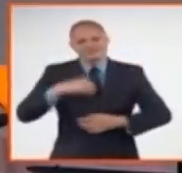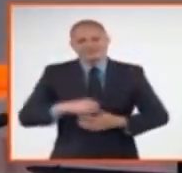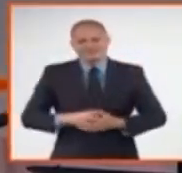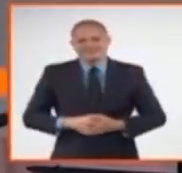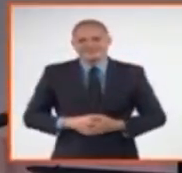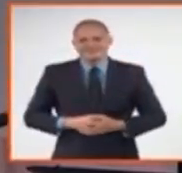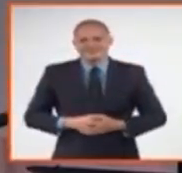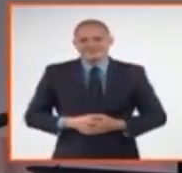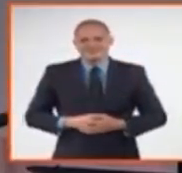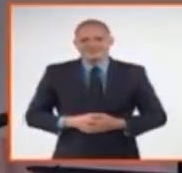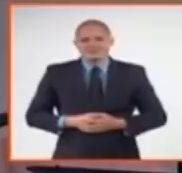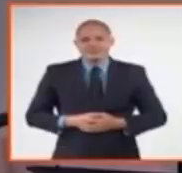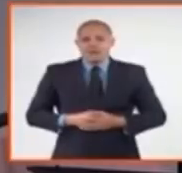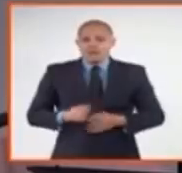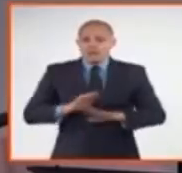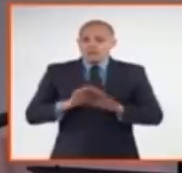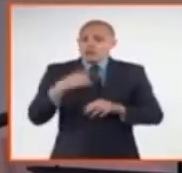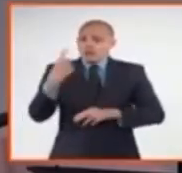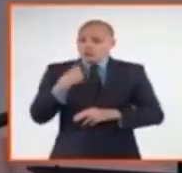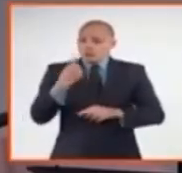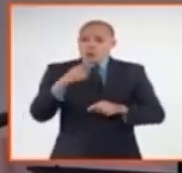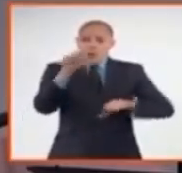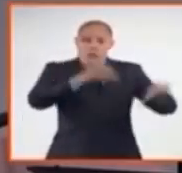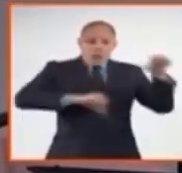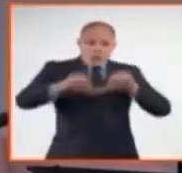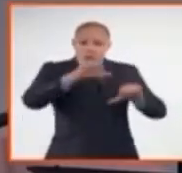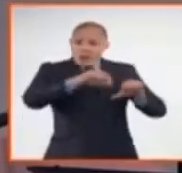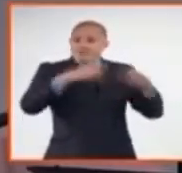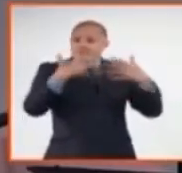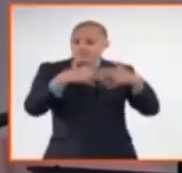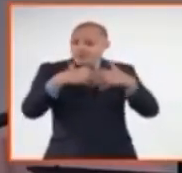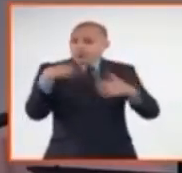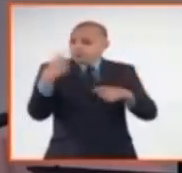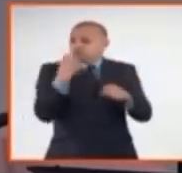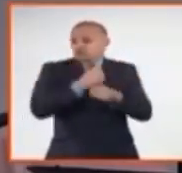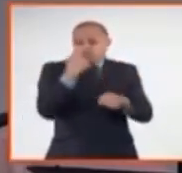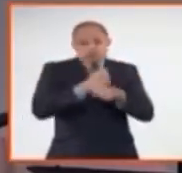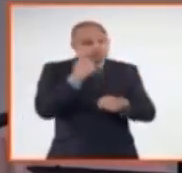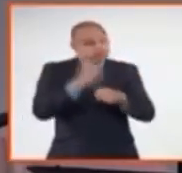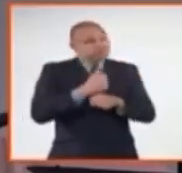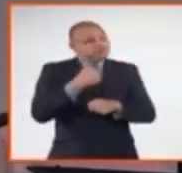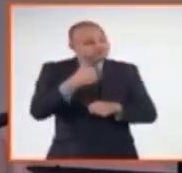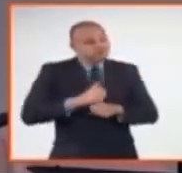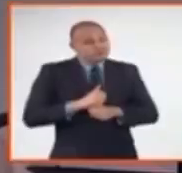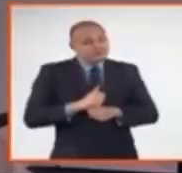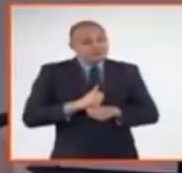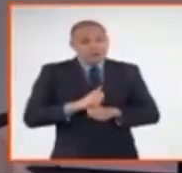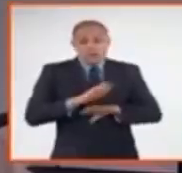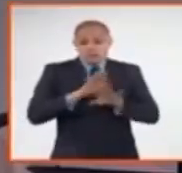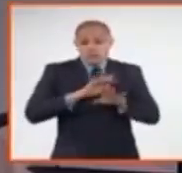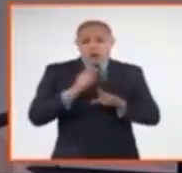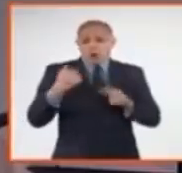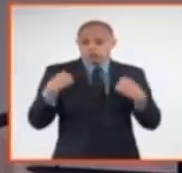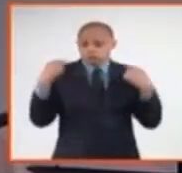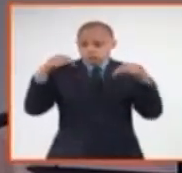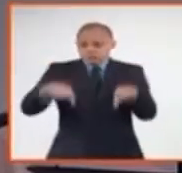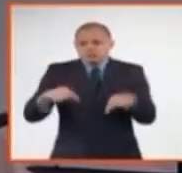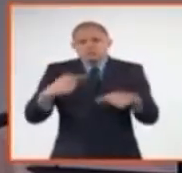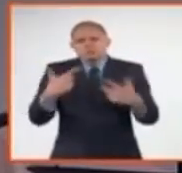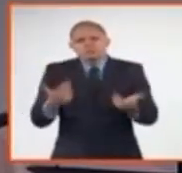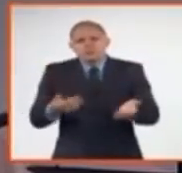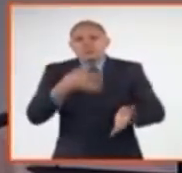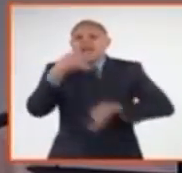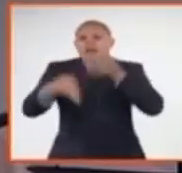obteniendo en nuestros laboratorios nuestra fábrica sin duda venir hoy aquí y hacer un resumen de cómo ha sido esta